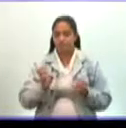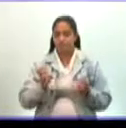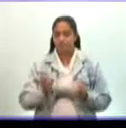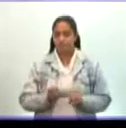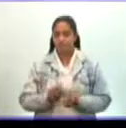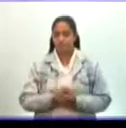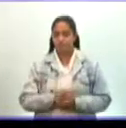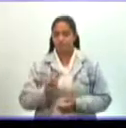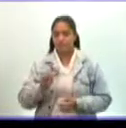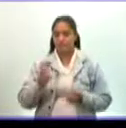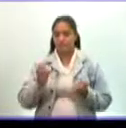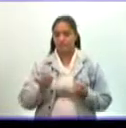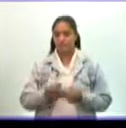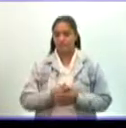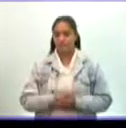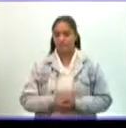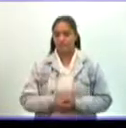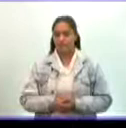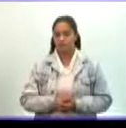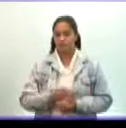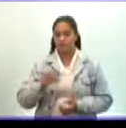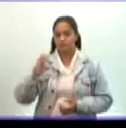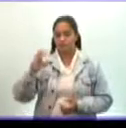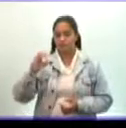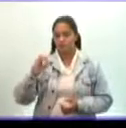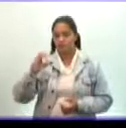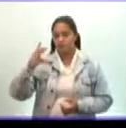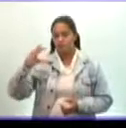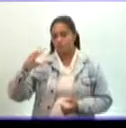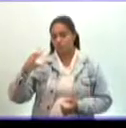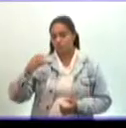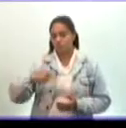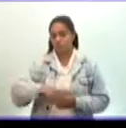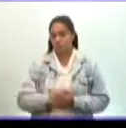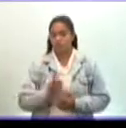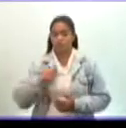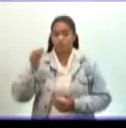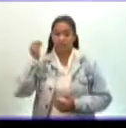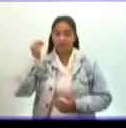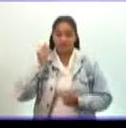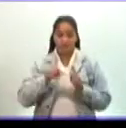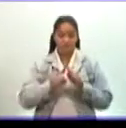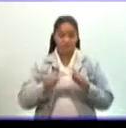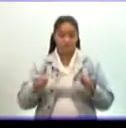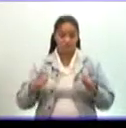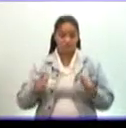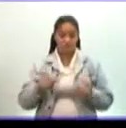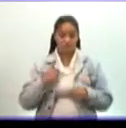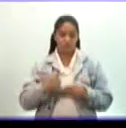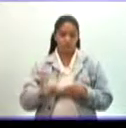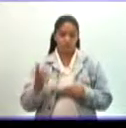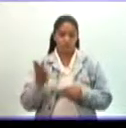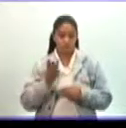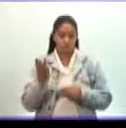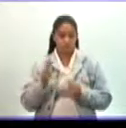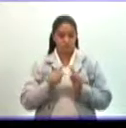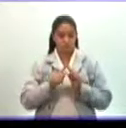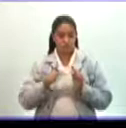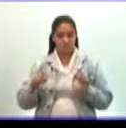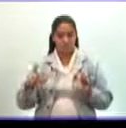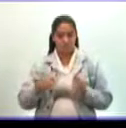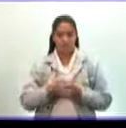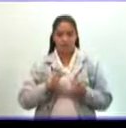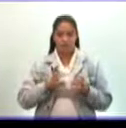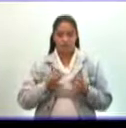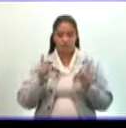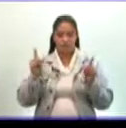el valor del segmento OC porque conocemos las longitudes de los otros tres segmentos que forman la